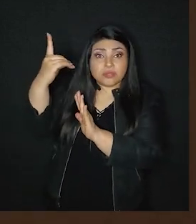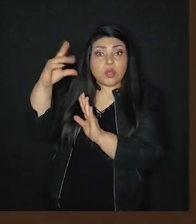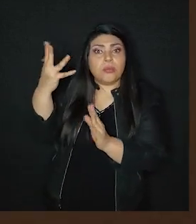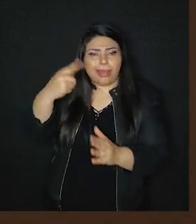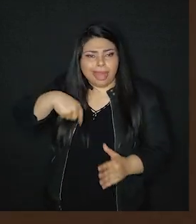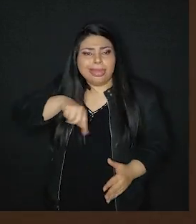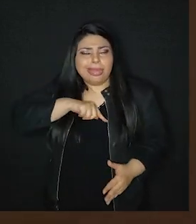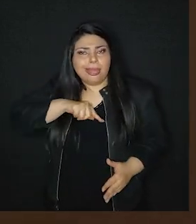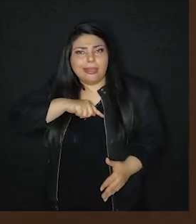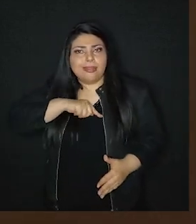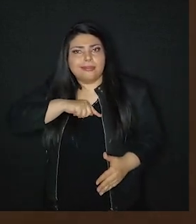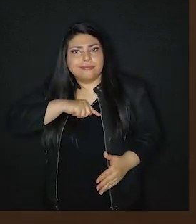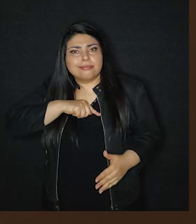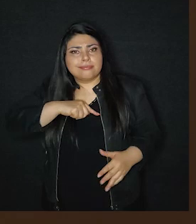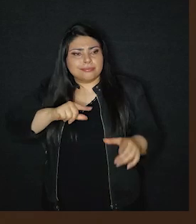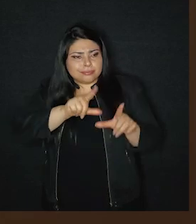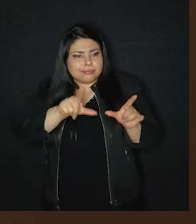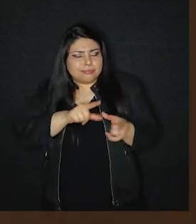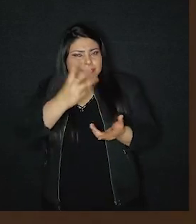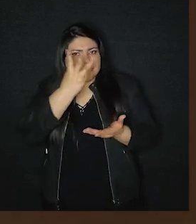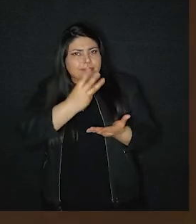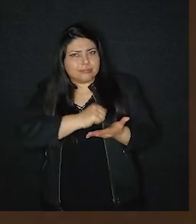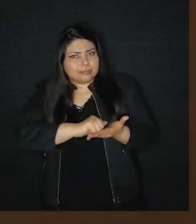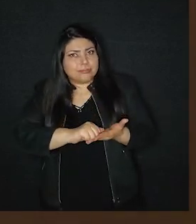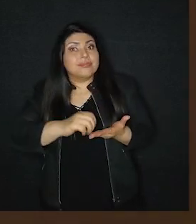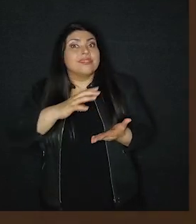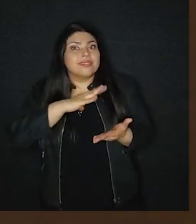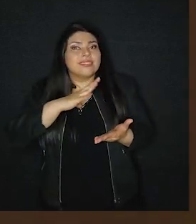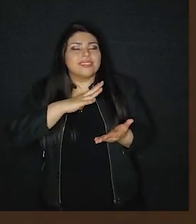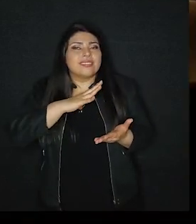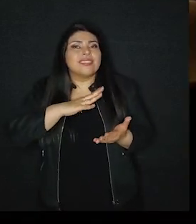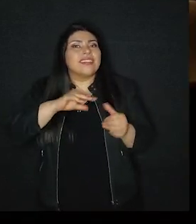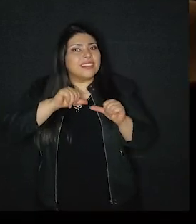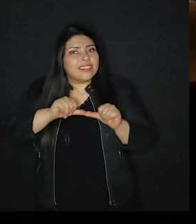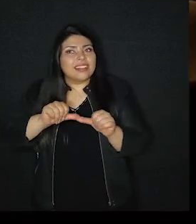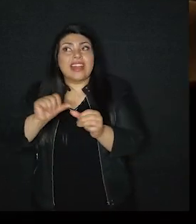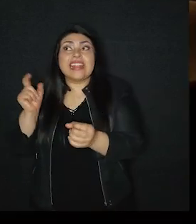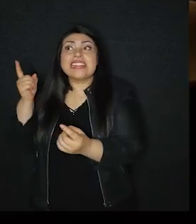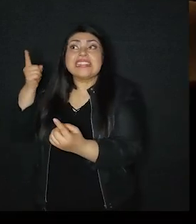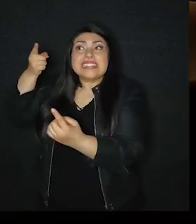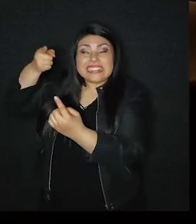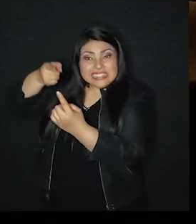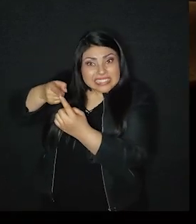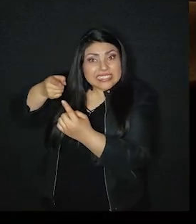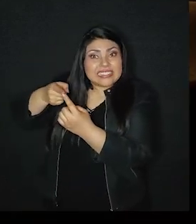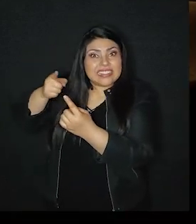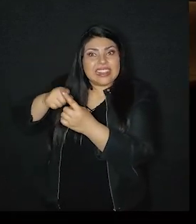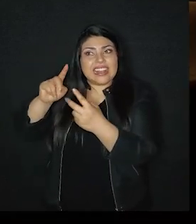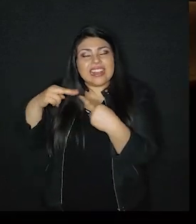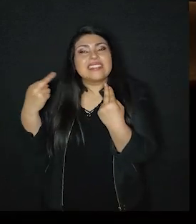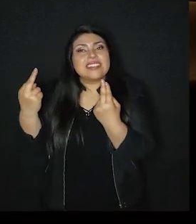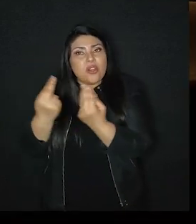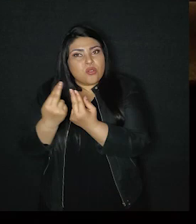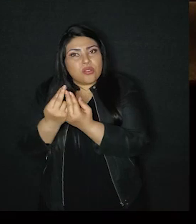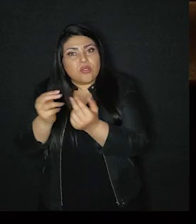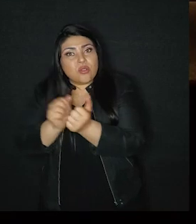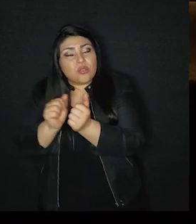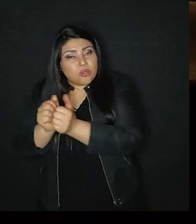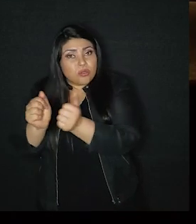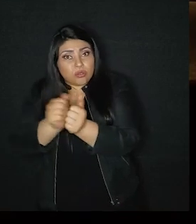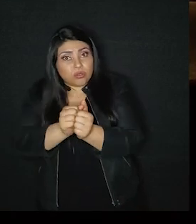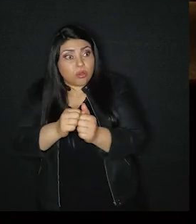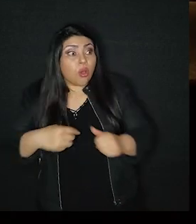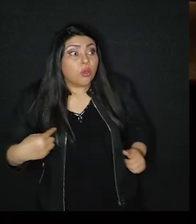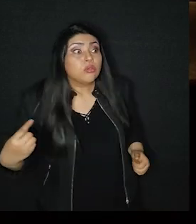santo no tenemos que dejar de congregarnos Por qué entonces ahí es donde empiezan a Resaltar varios versículos de la Biblia Pedro decía